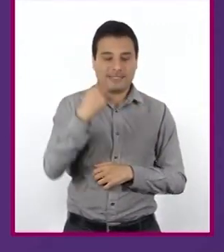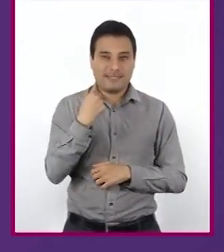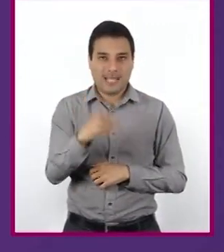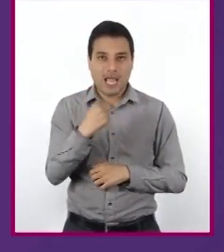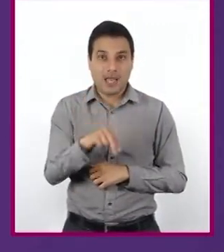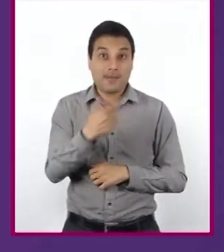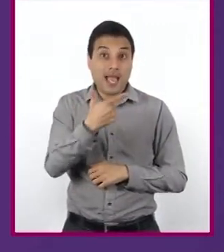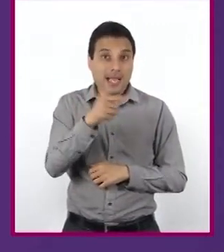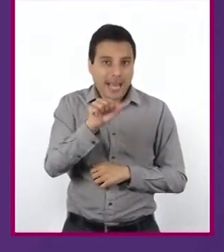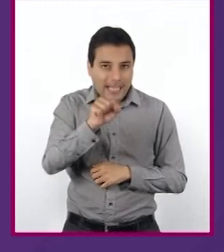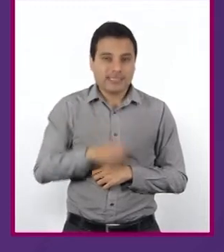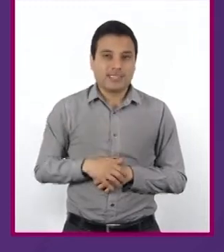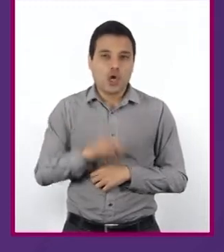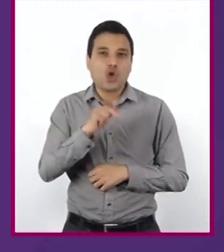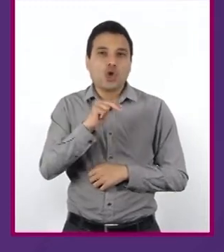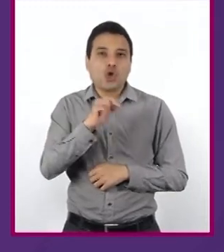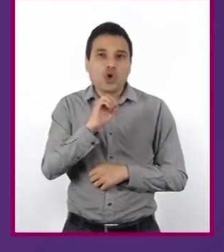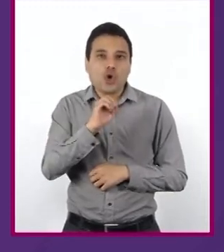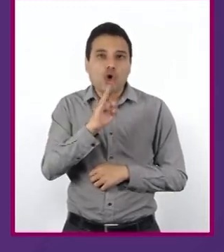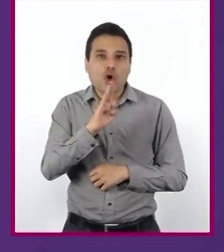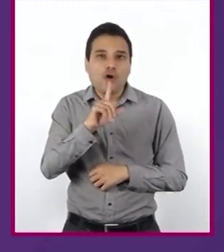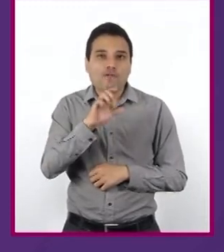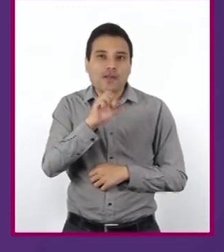o inertes.